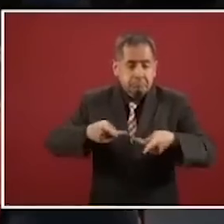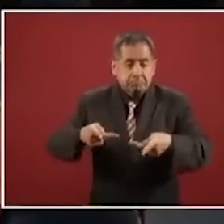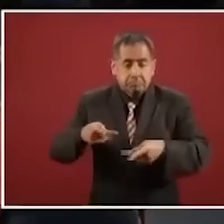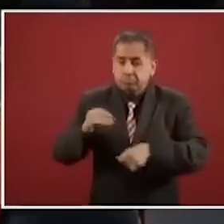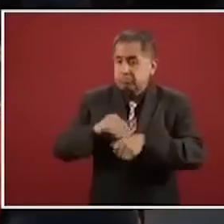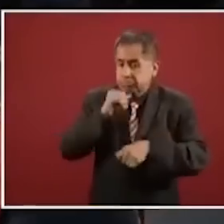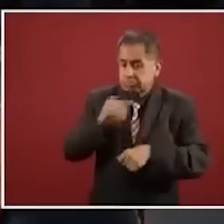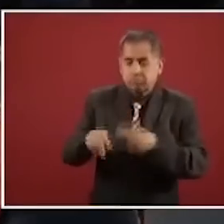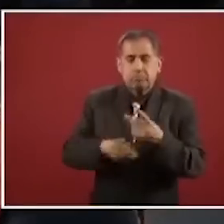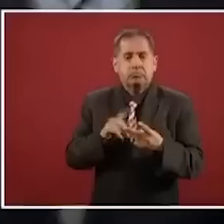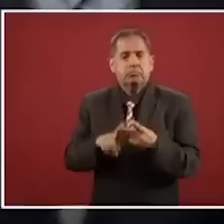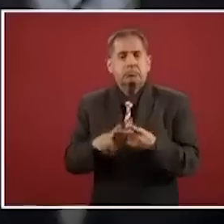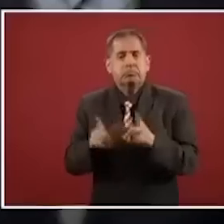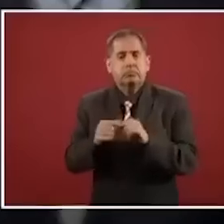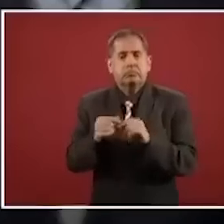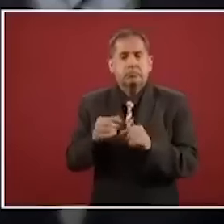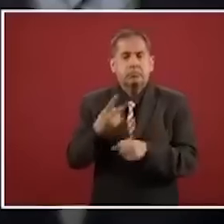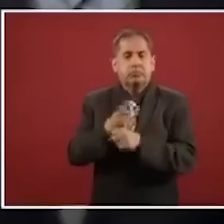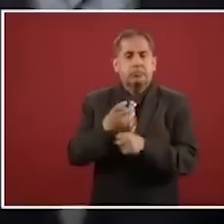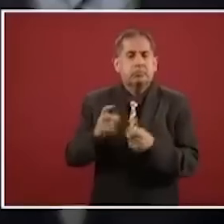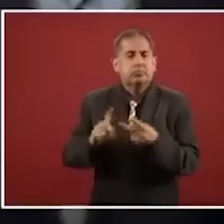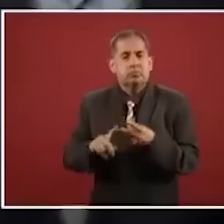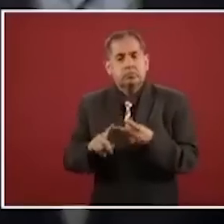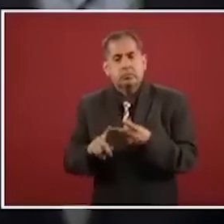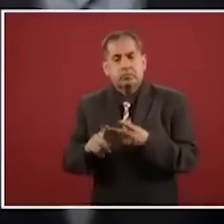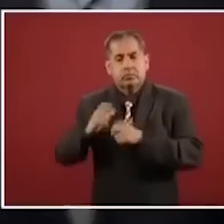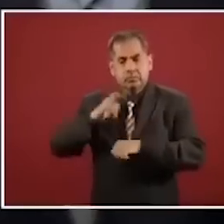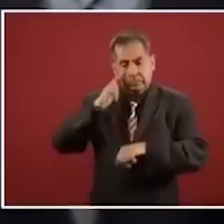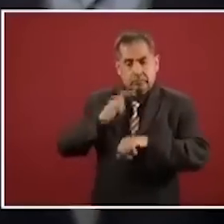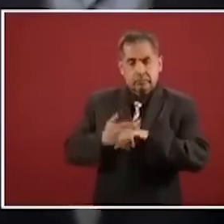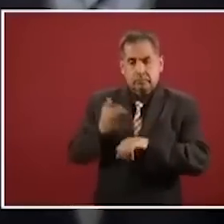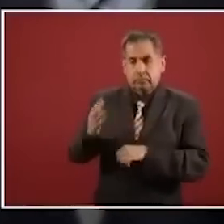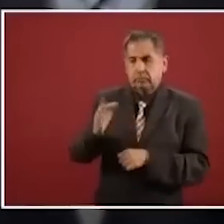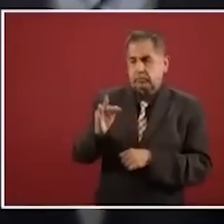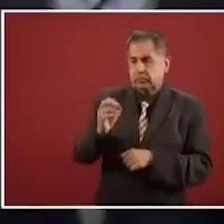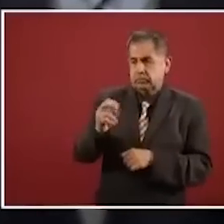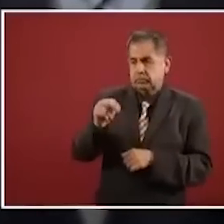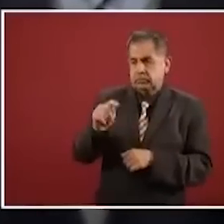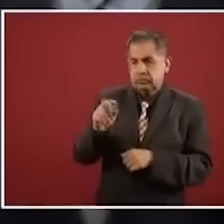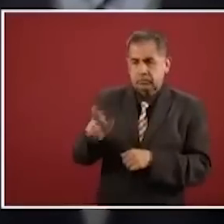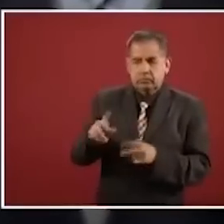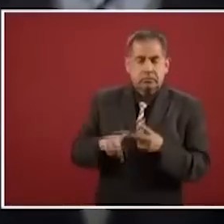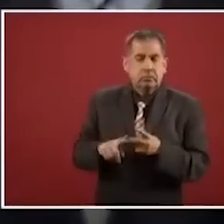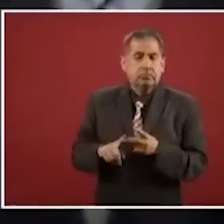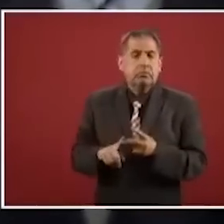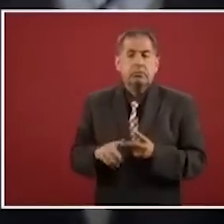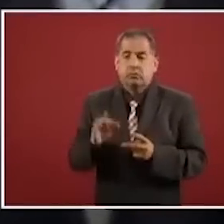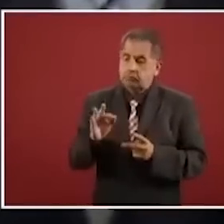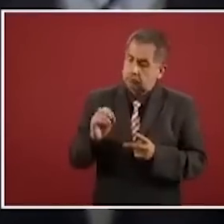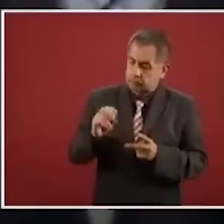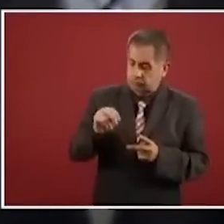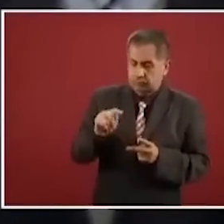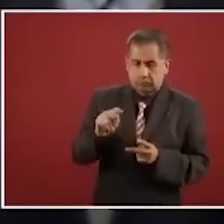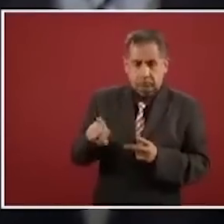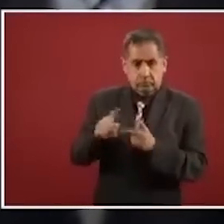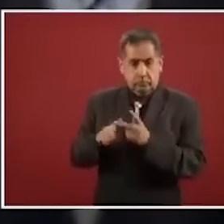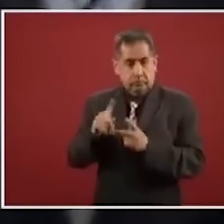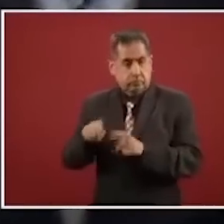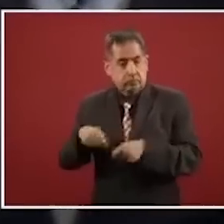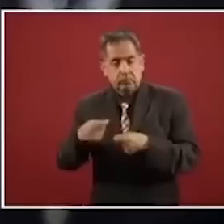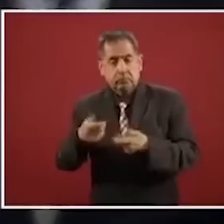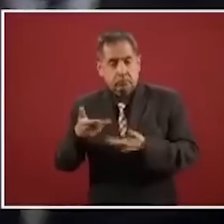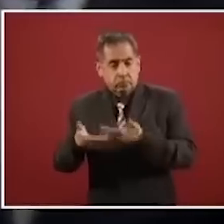me permite de rápido una segunda pregunta al titular de la Fonatur, si desde Fonatur para los